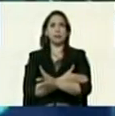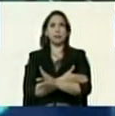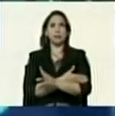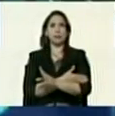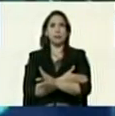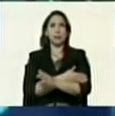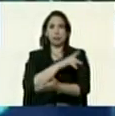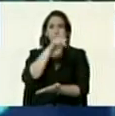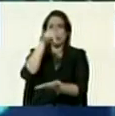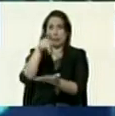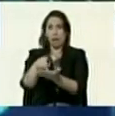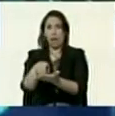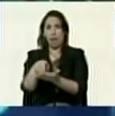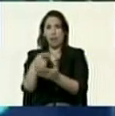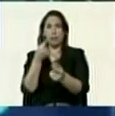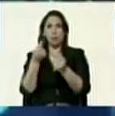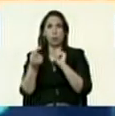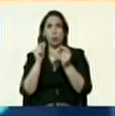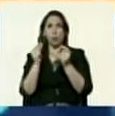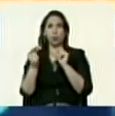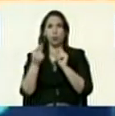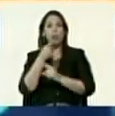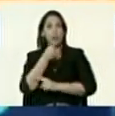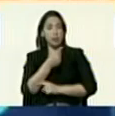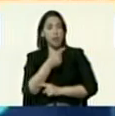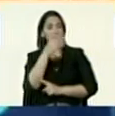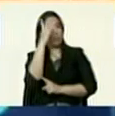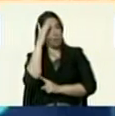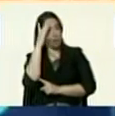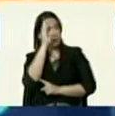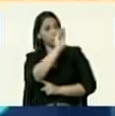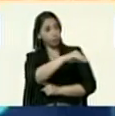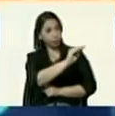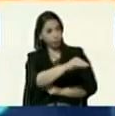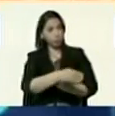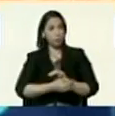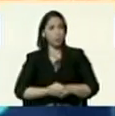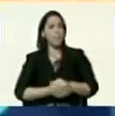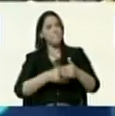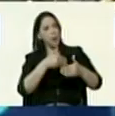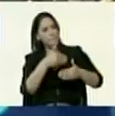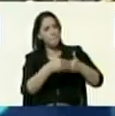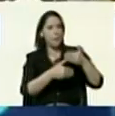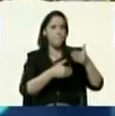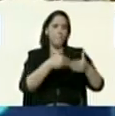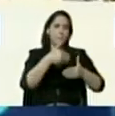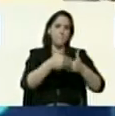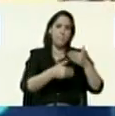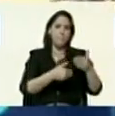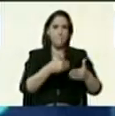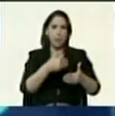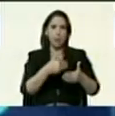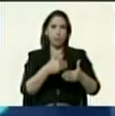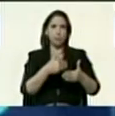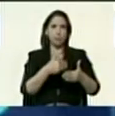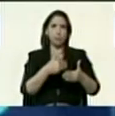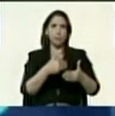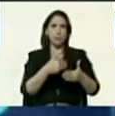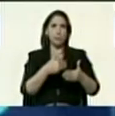discurso, le dije: Delcy, poco a poco, de menos a más,